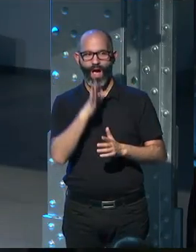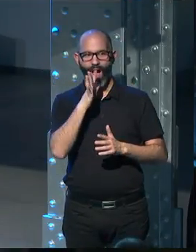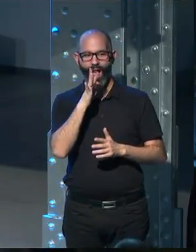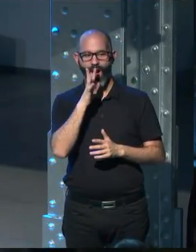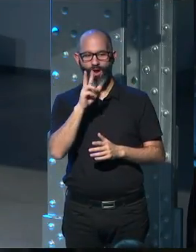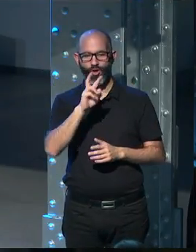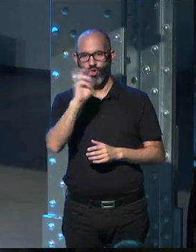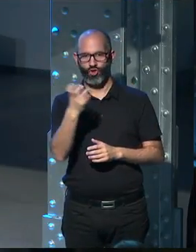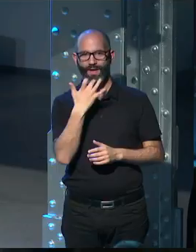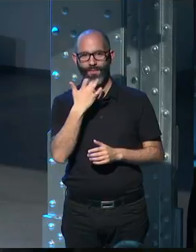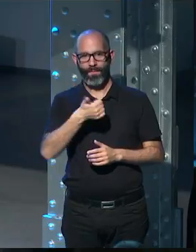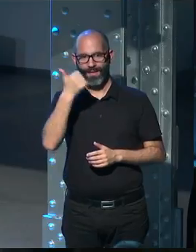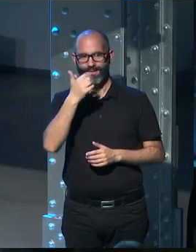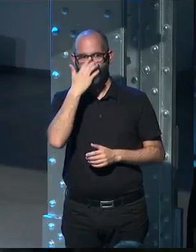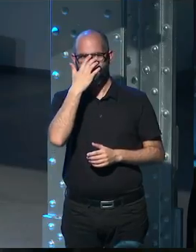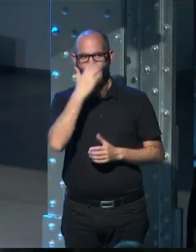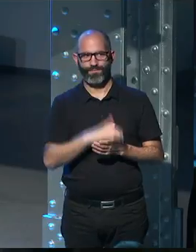más.